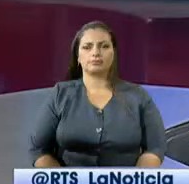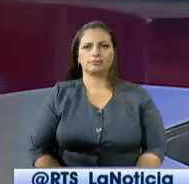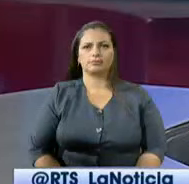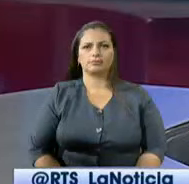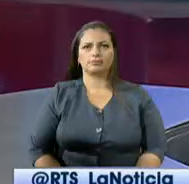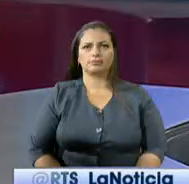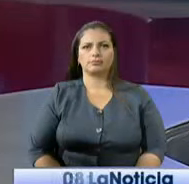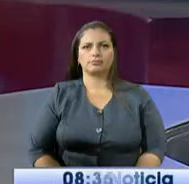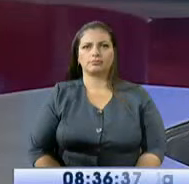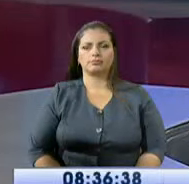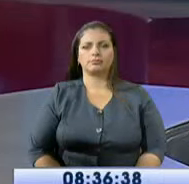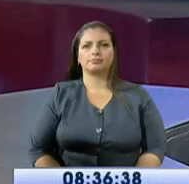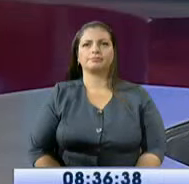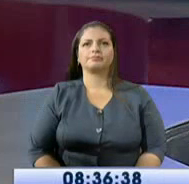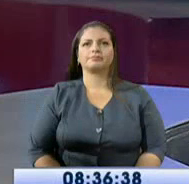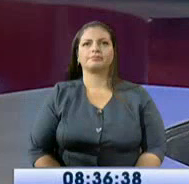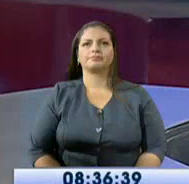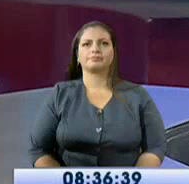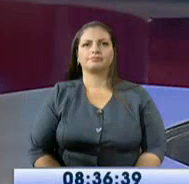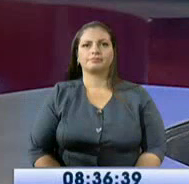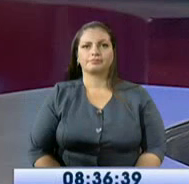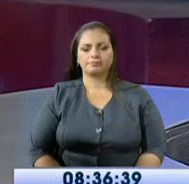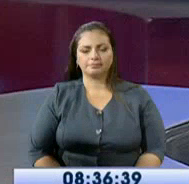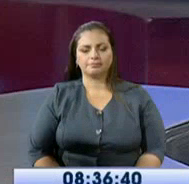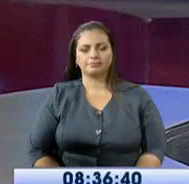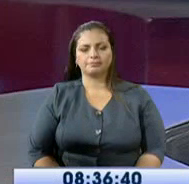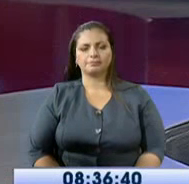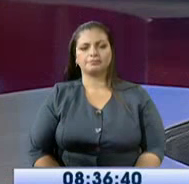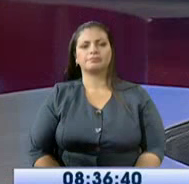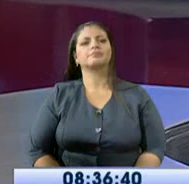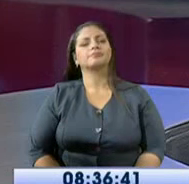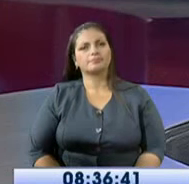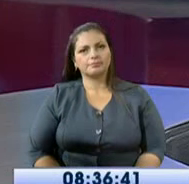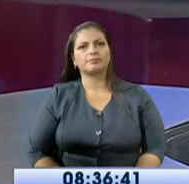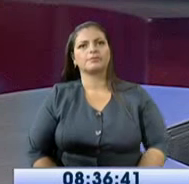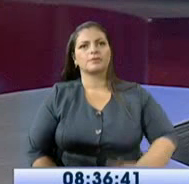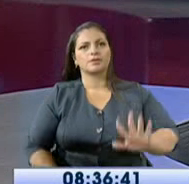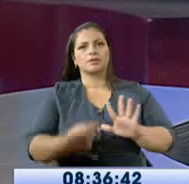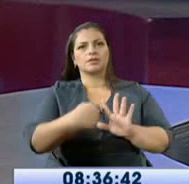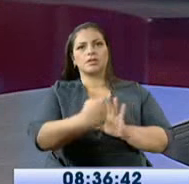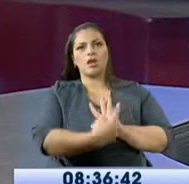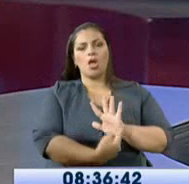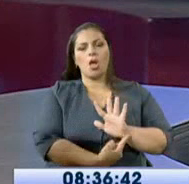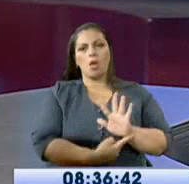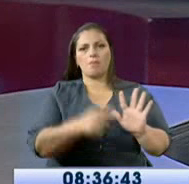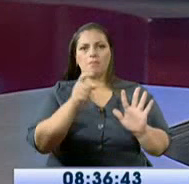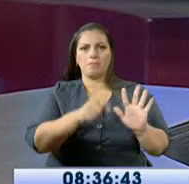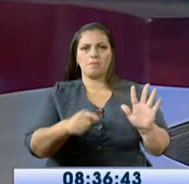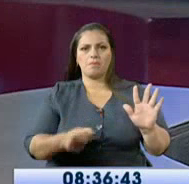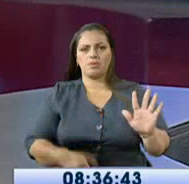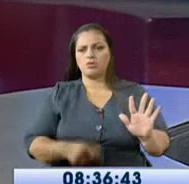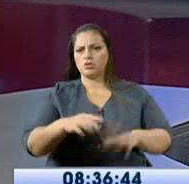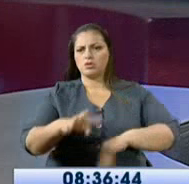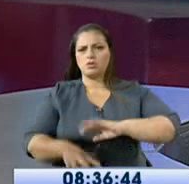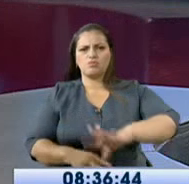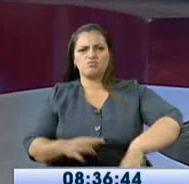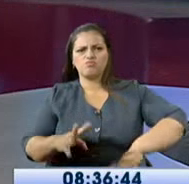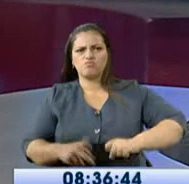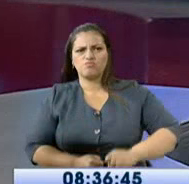5 sospechosos de ser los presuntos responsables del robo de algunas computadoras portátiles y otros artículos